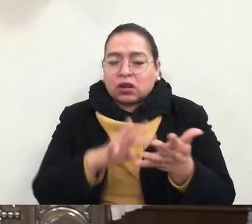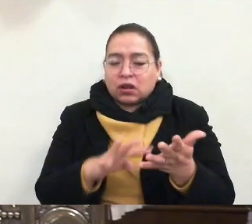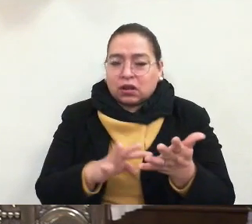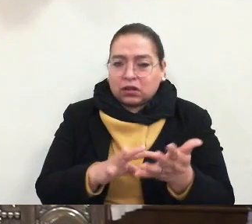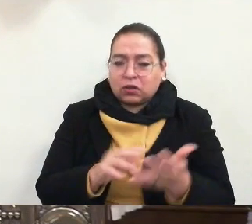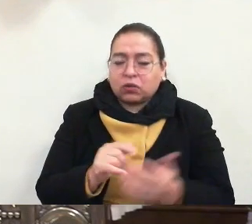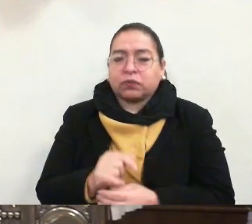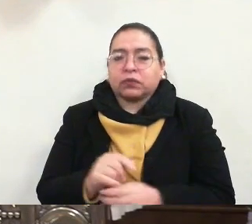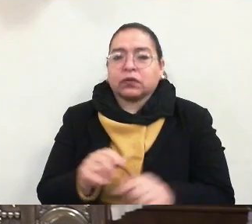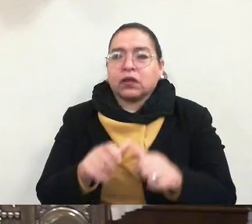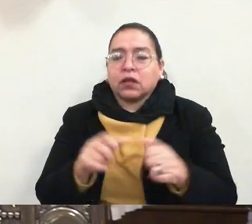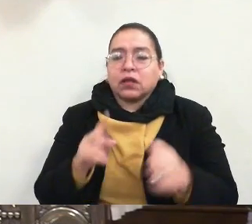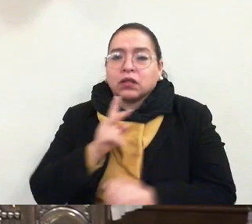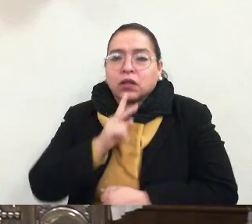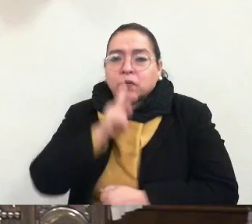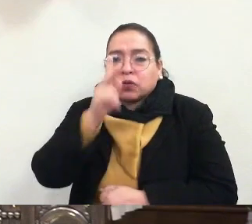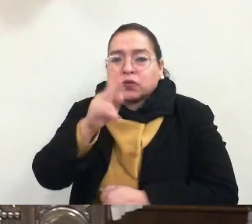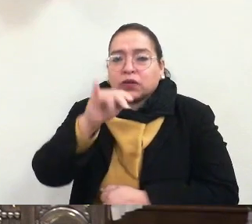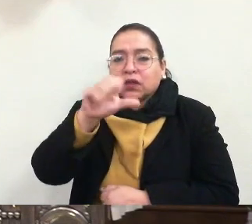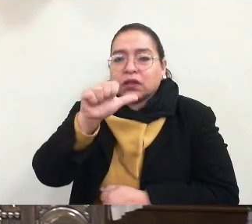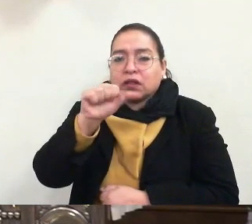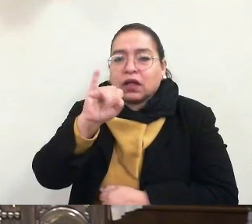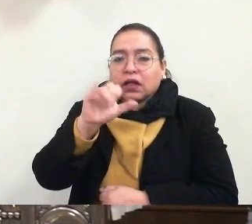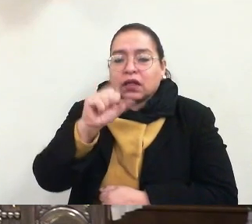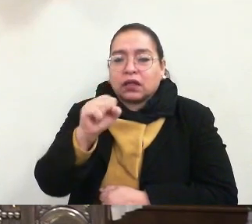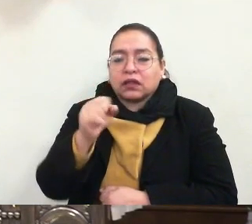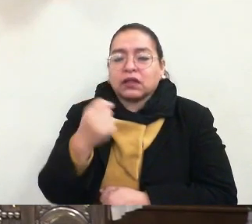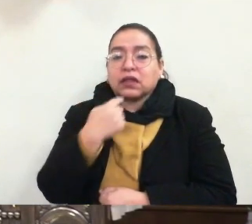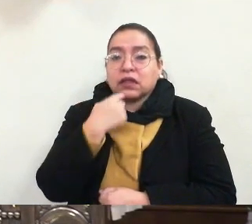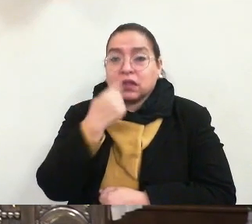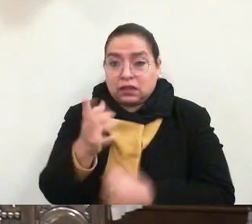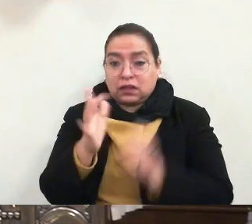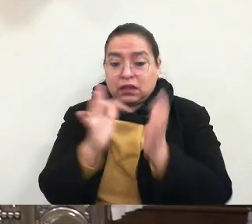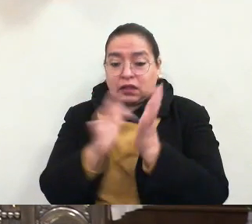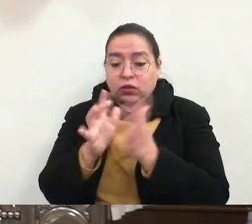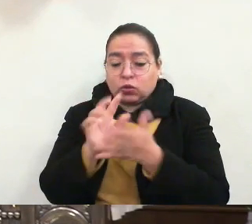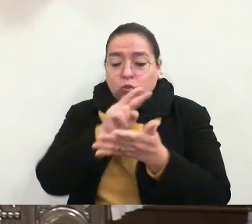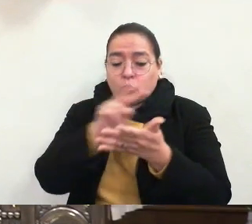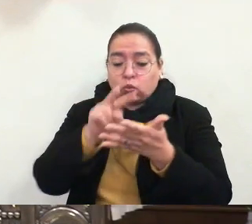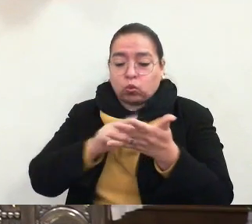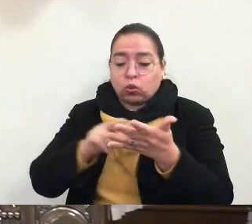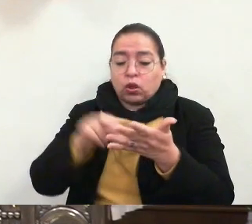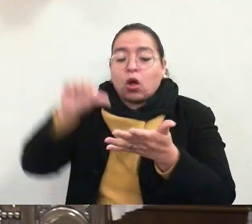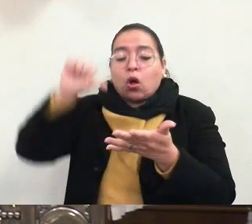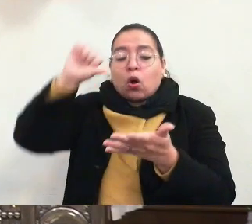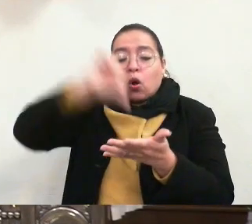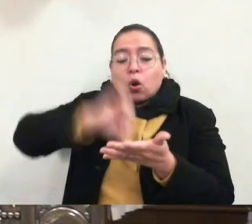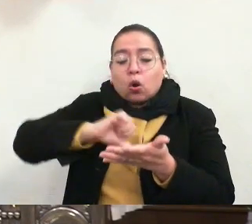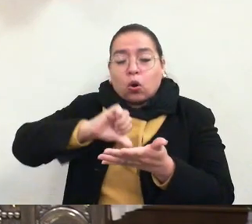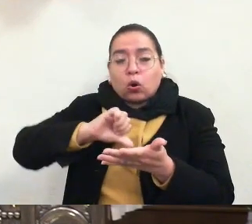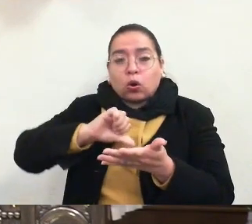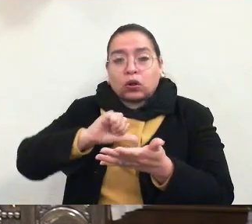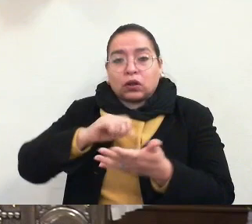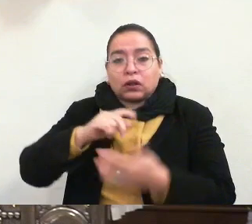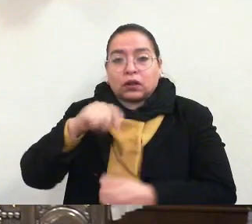Y allí Jesús también dice: hoy esta palabra se ha